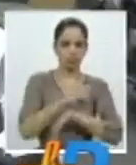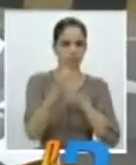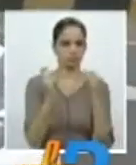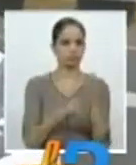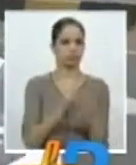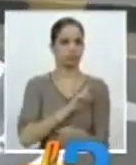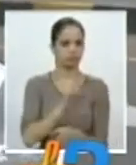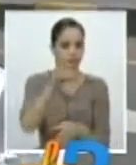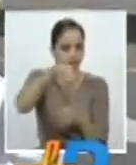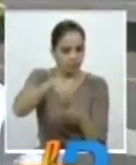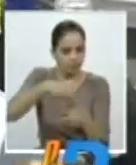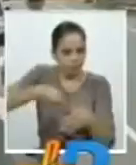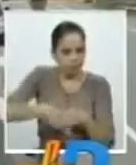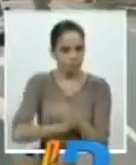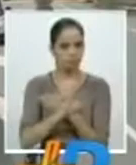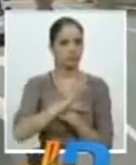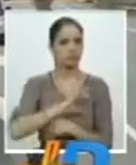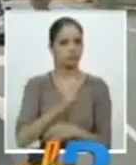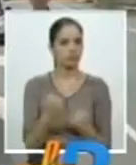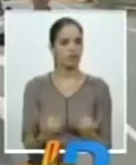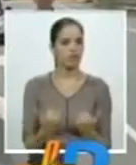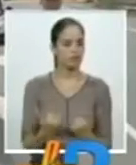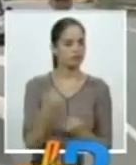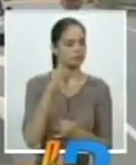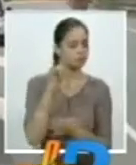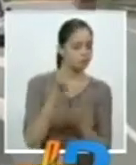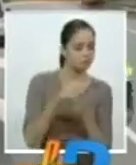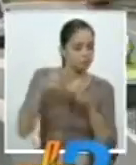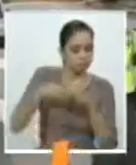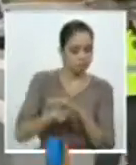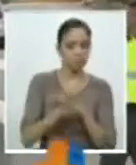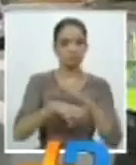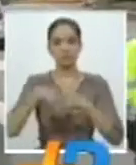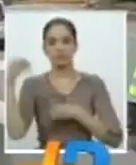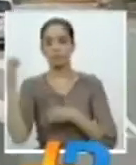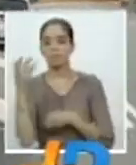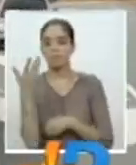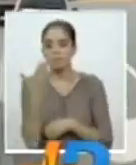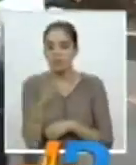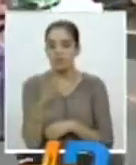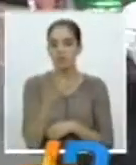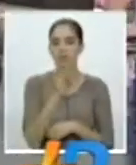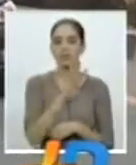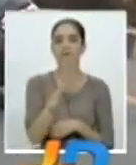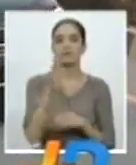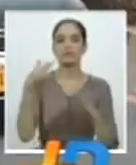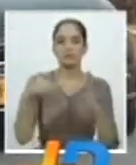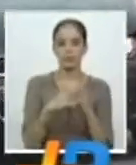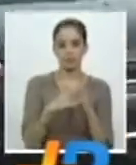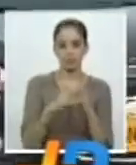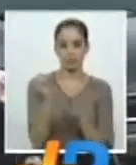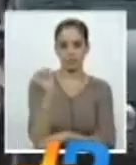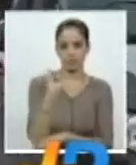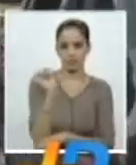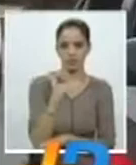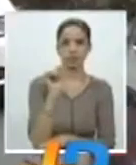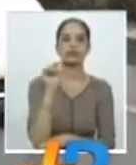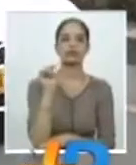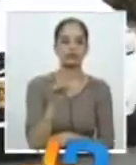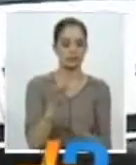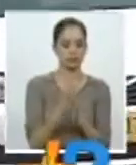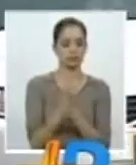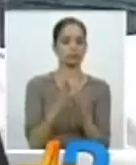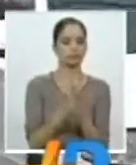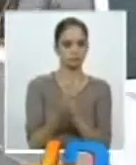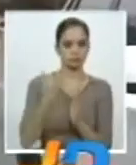van a ingresar a Cali el día de hoy? Bueno, el día de hoy entrando y saliendo estamos haciendo un cálculo aproximado de 45 mil vehículos. Este es el informe que nosotros